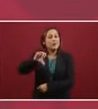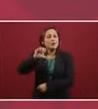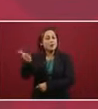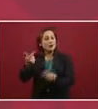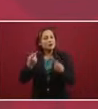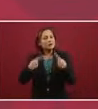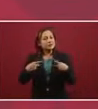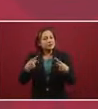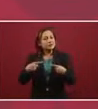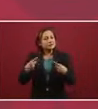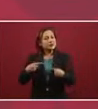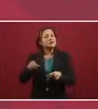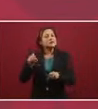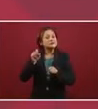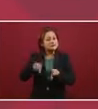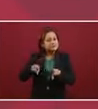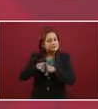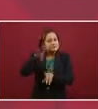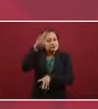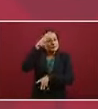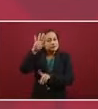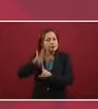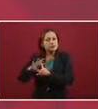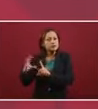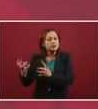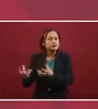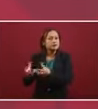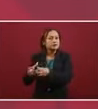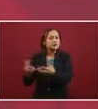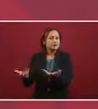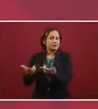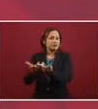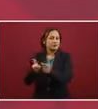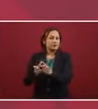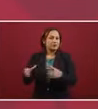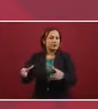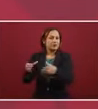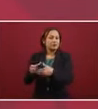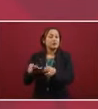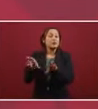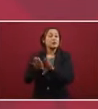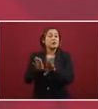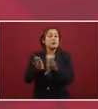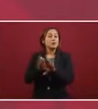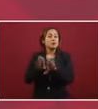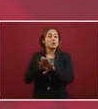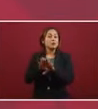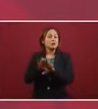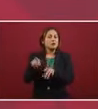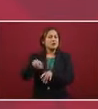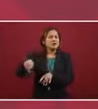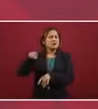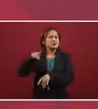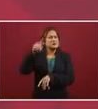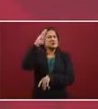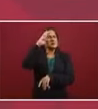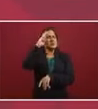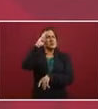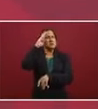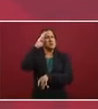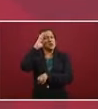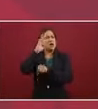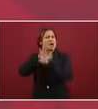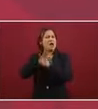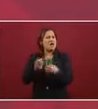Es el apostar al uso de la fuerza. Nosotros pensamos que la paz, la